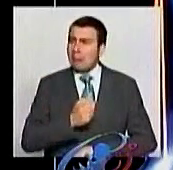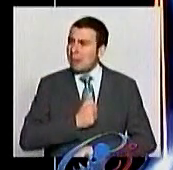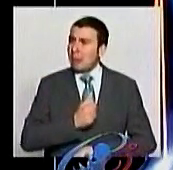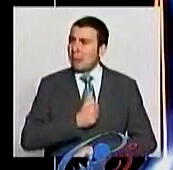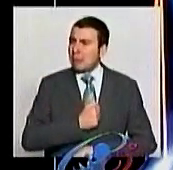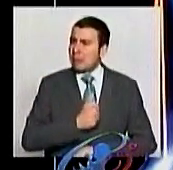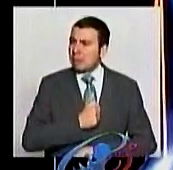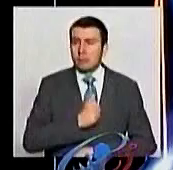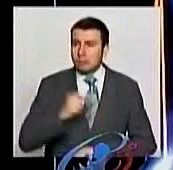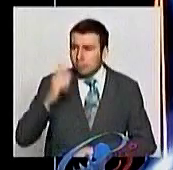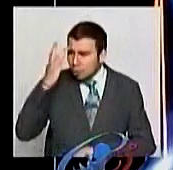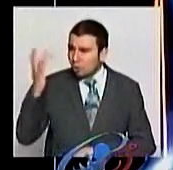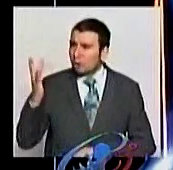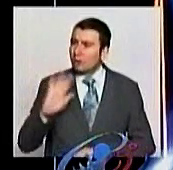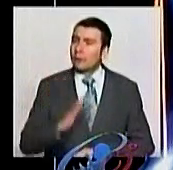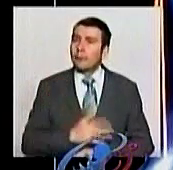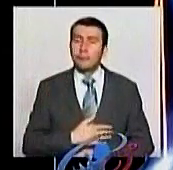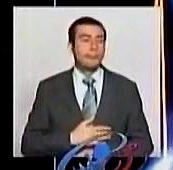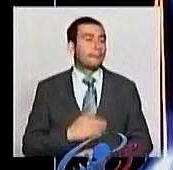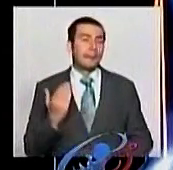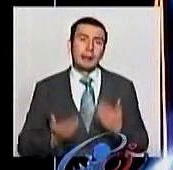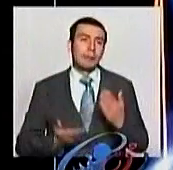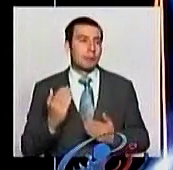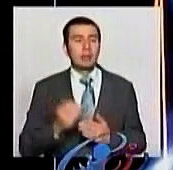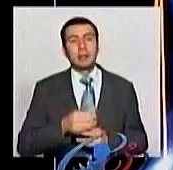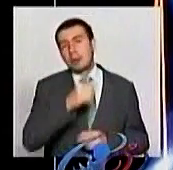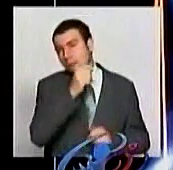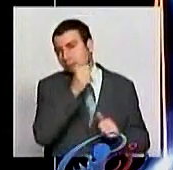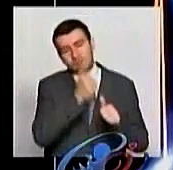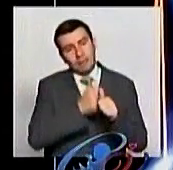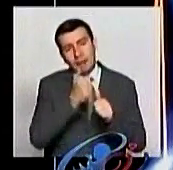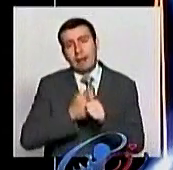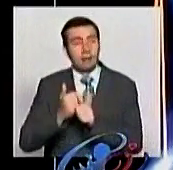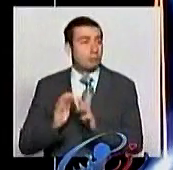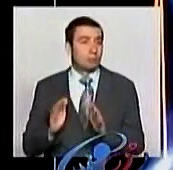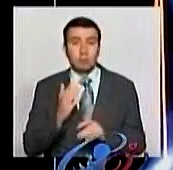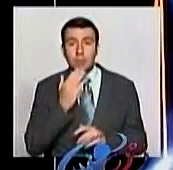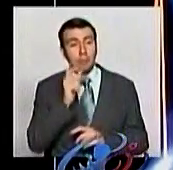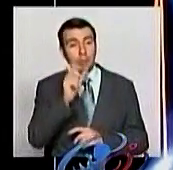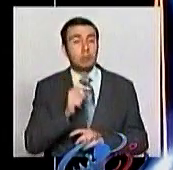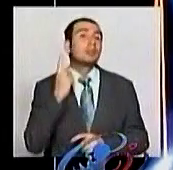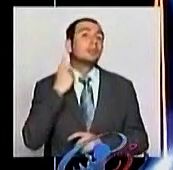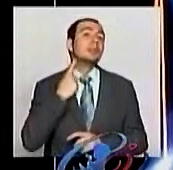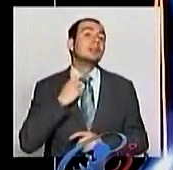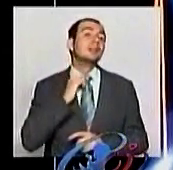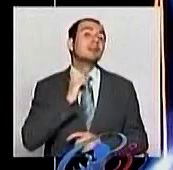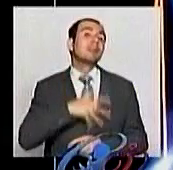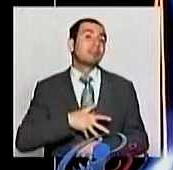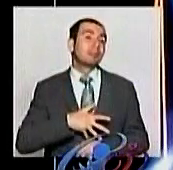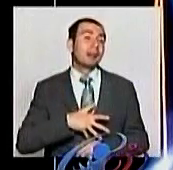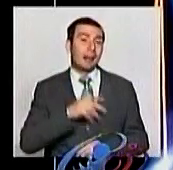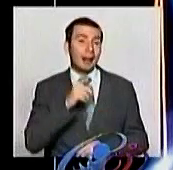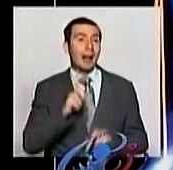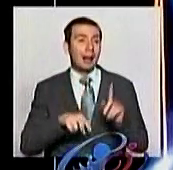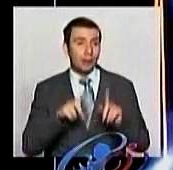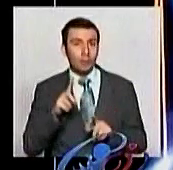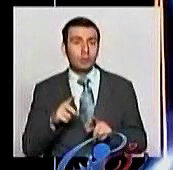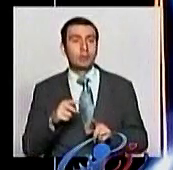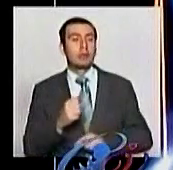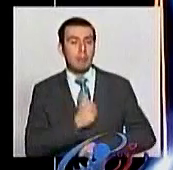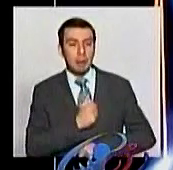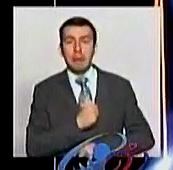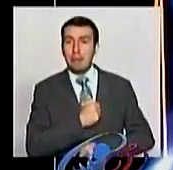taquicardias depende de cada patología, ¿cierto? En el paciente hipertiroideos, digamos, algunos de ellos hacen